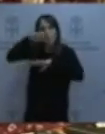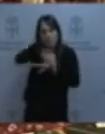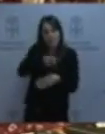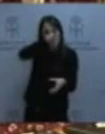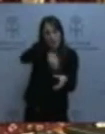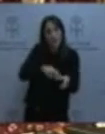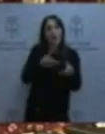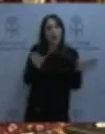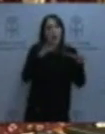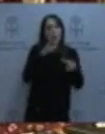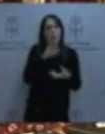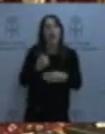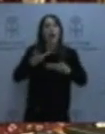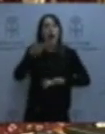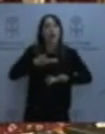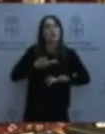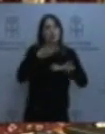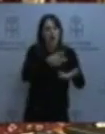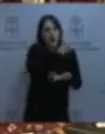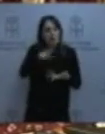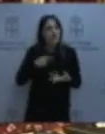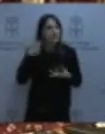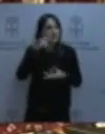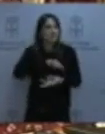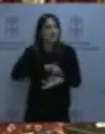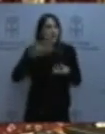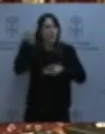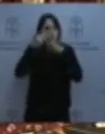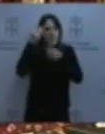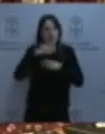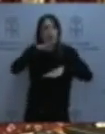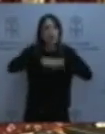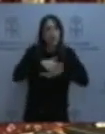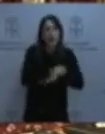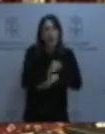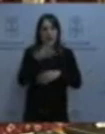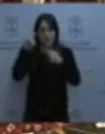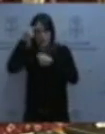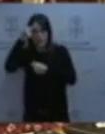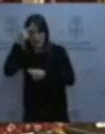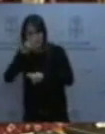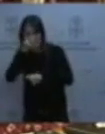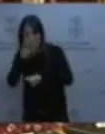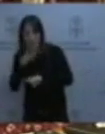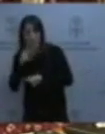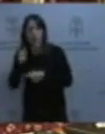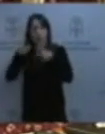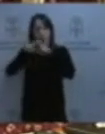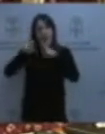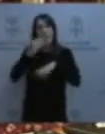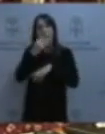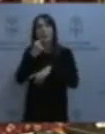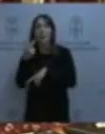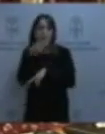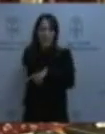de haber sido engañados o de haber hecho algo ilegal, ¿no? Le suena con el ERA, la culpabilizar a las víctimas, considerarse que era una estafa colectiva que requería una acción